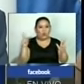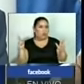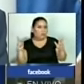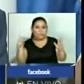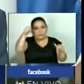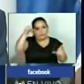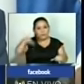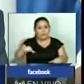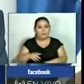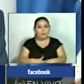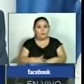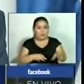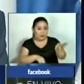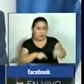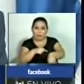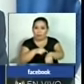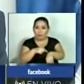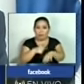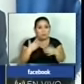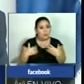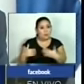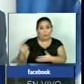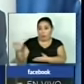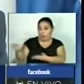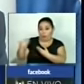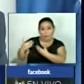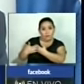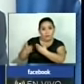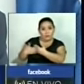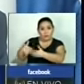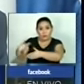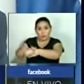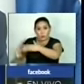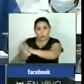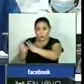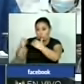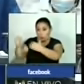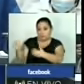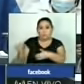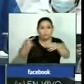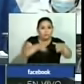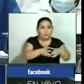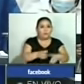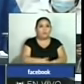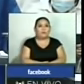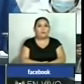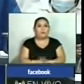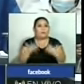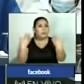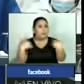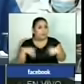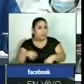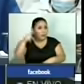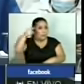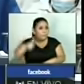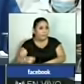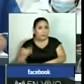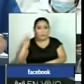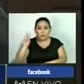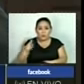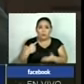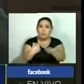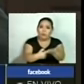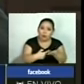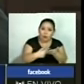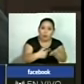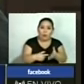comisión justo en el tiempo que la misma asamblea o el pleno nos determinó. Después de 2 meses de trabajo, la